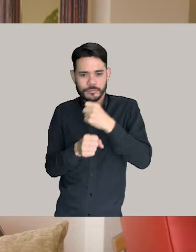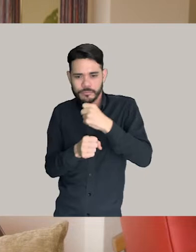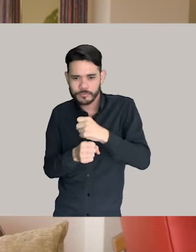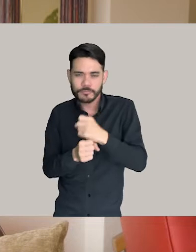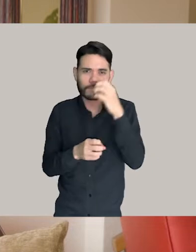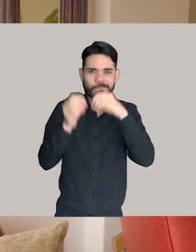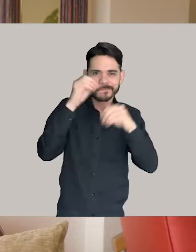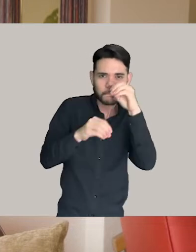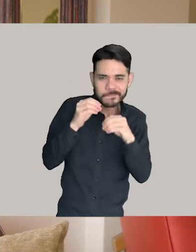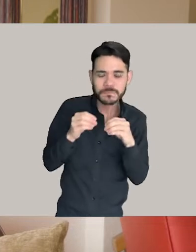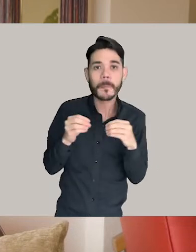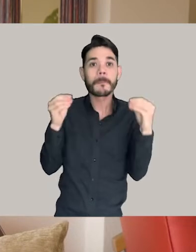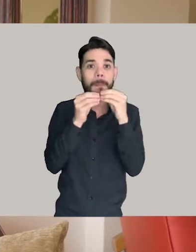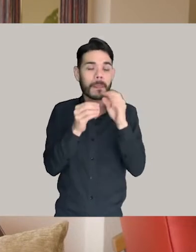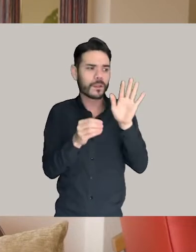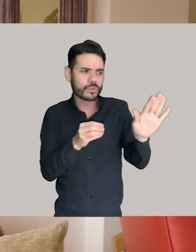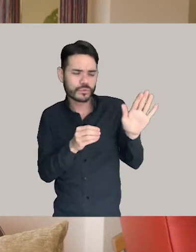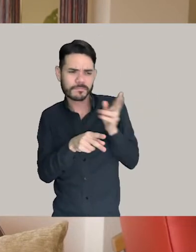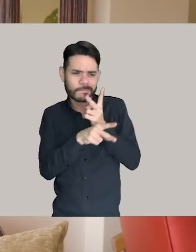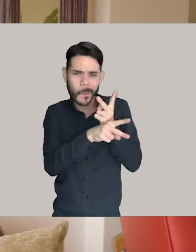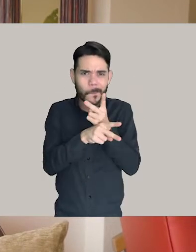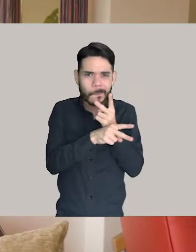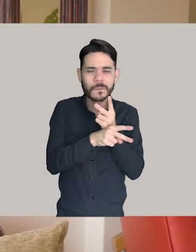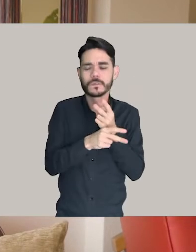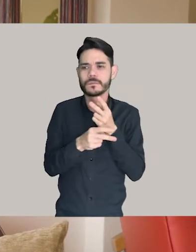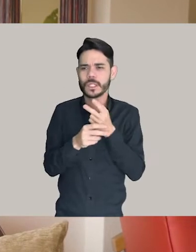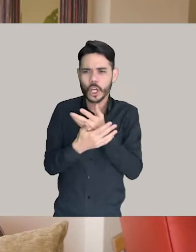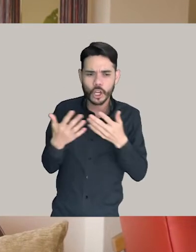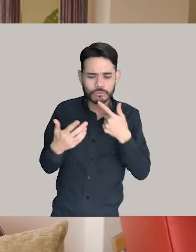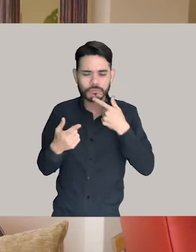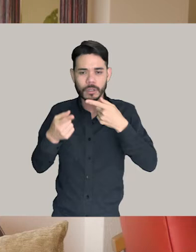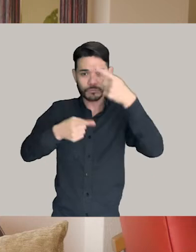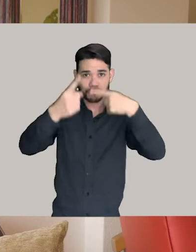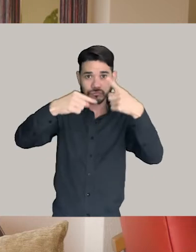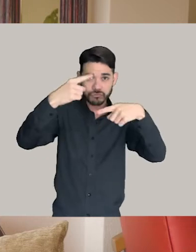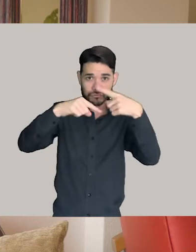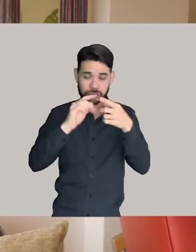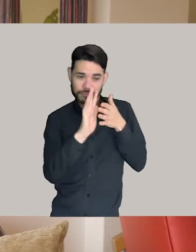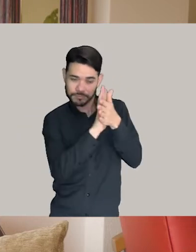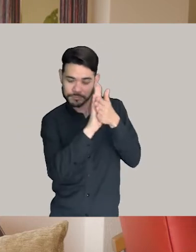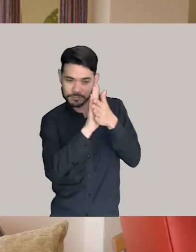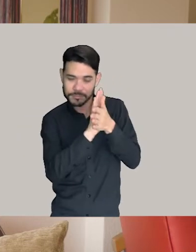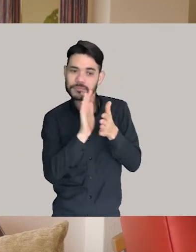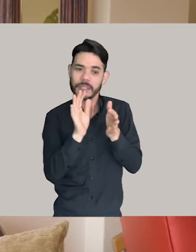está haciendo. Son muy cuidadosos en que lo que estén diciendo en lengua de señas